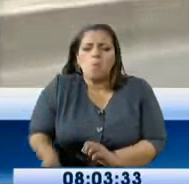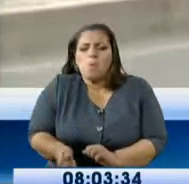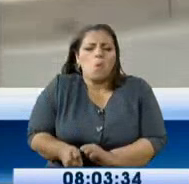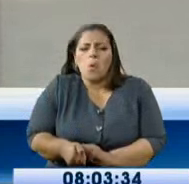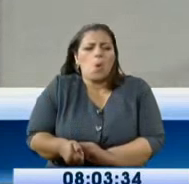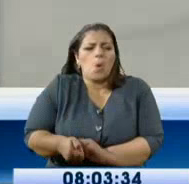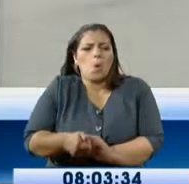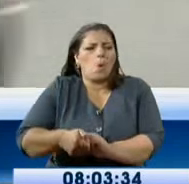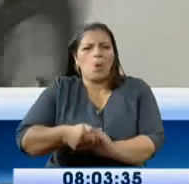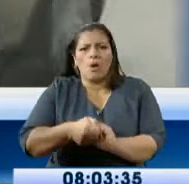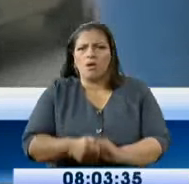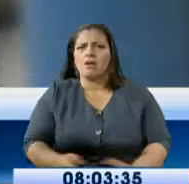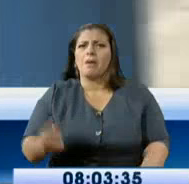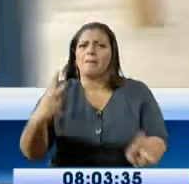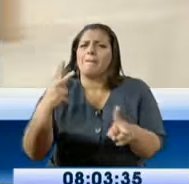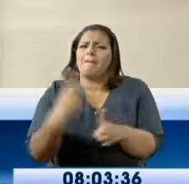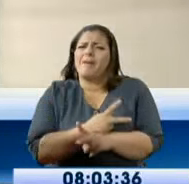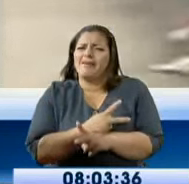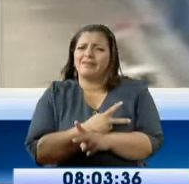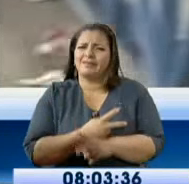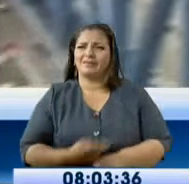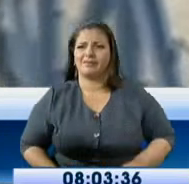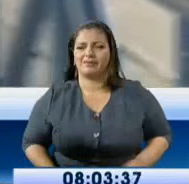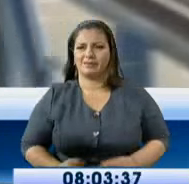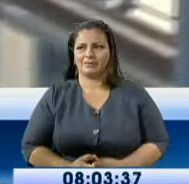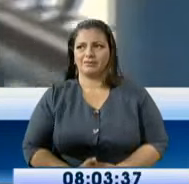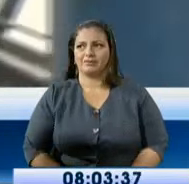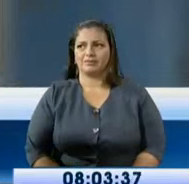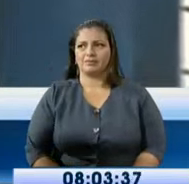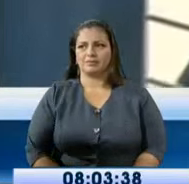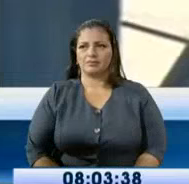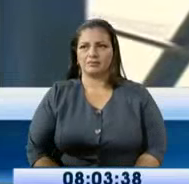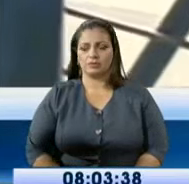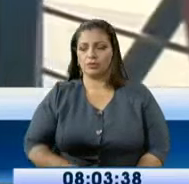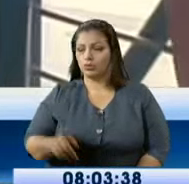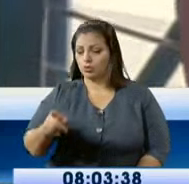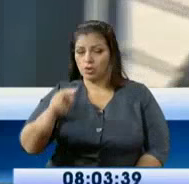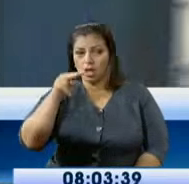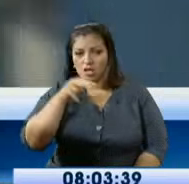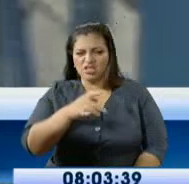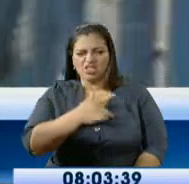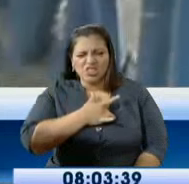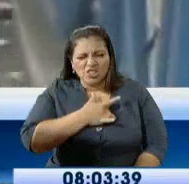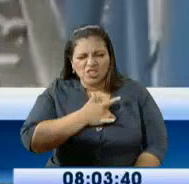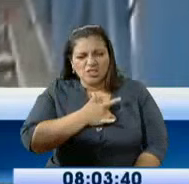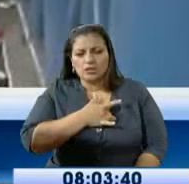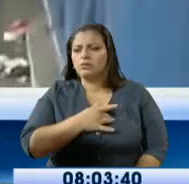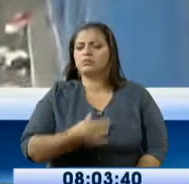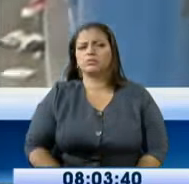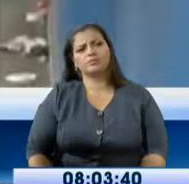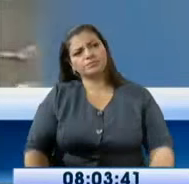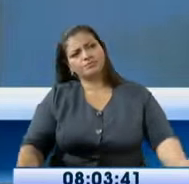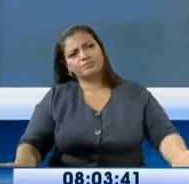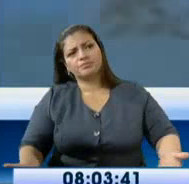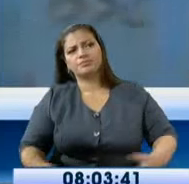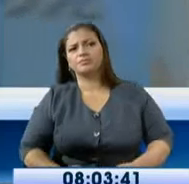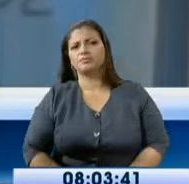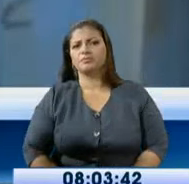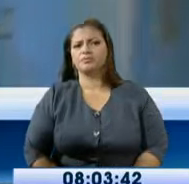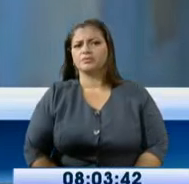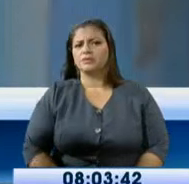ella, sino que pasa hasta la bebita, pasa el peligro. ¿Le da indignación, Berenice? Claro, a mí me da indignación, lógicamente, porque